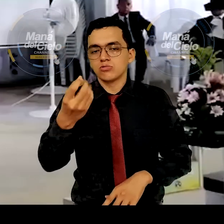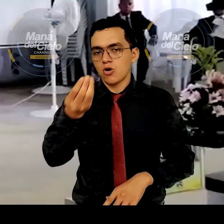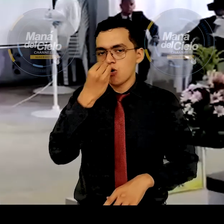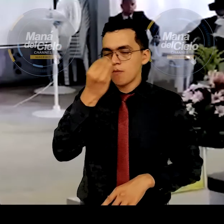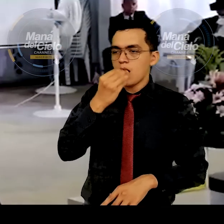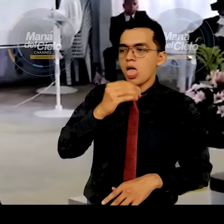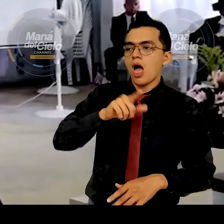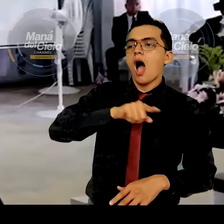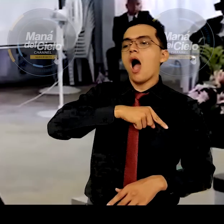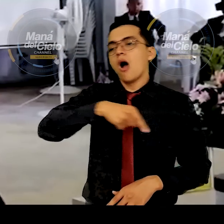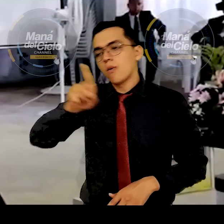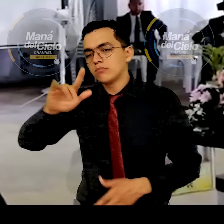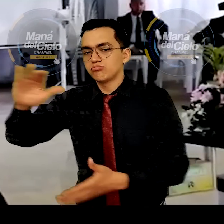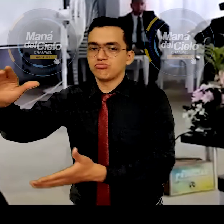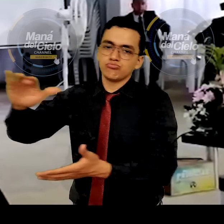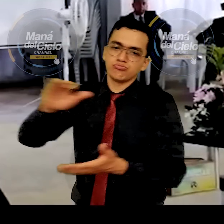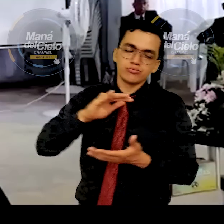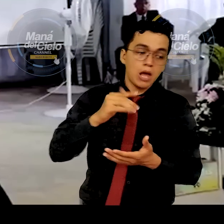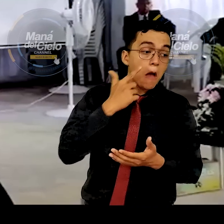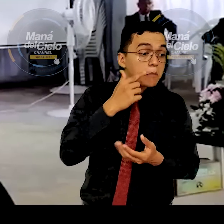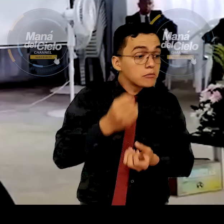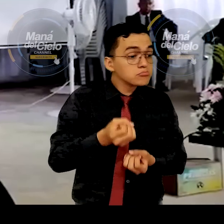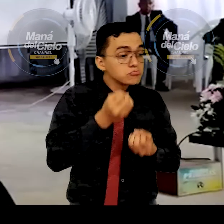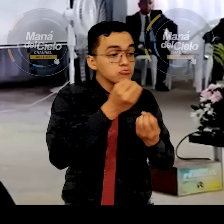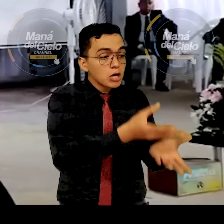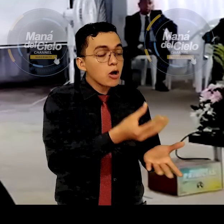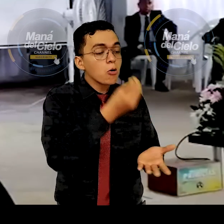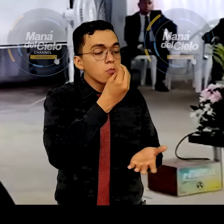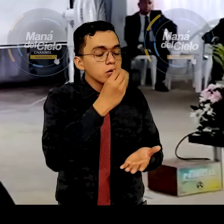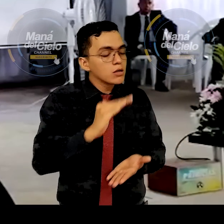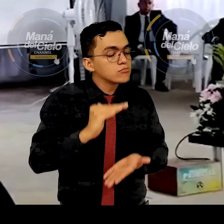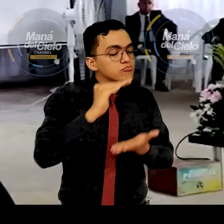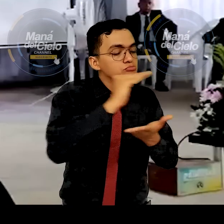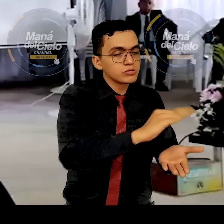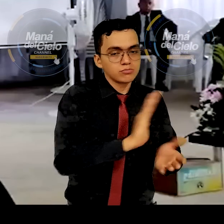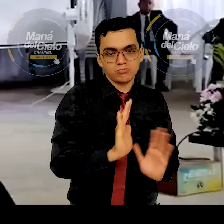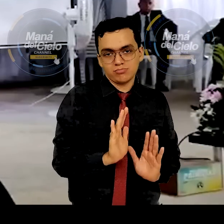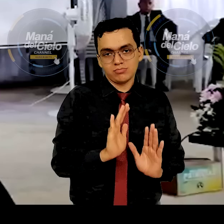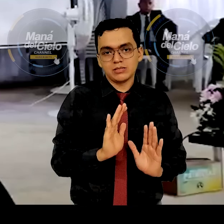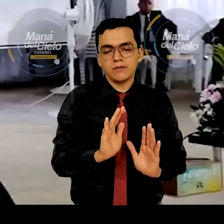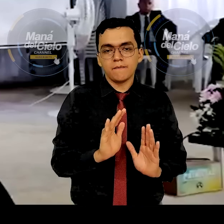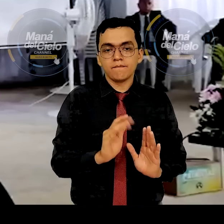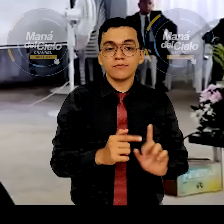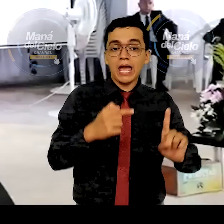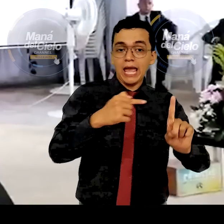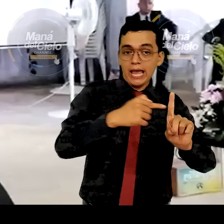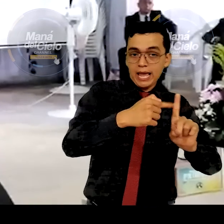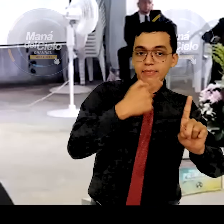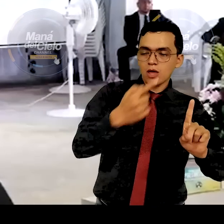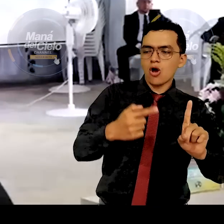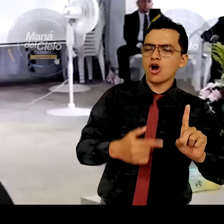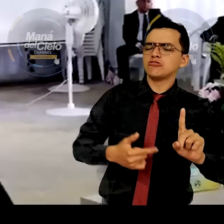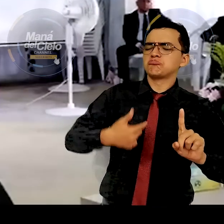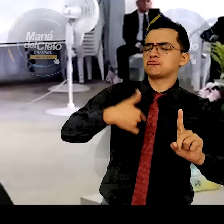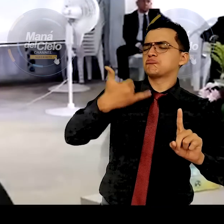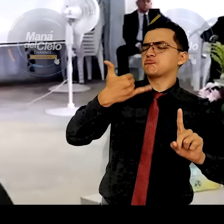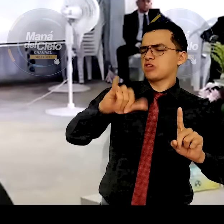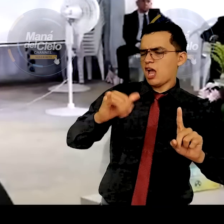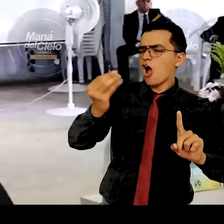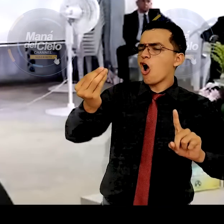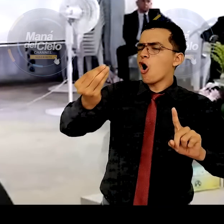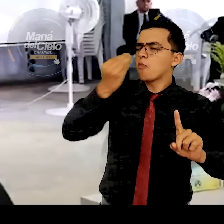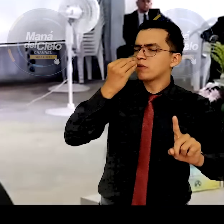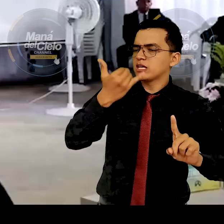¿Y ellos qué pensaron? Alguien le trajo. Es el natural. Alguien le trajo comida.